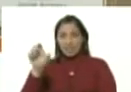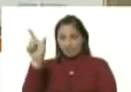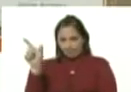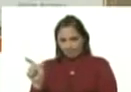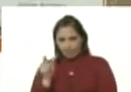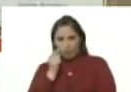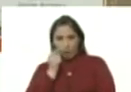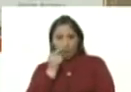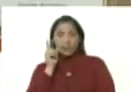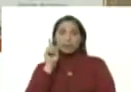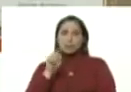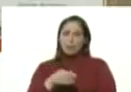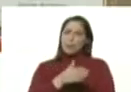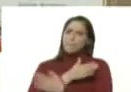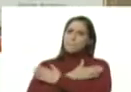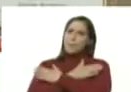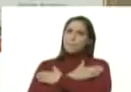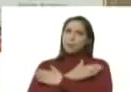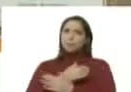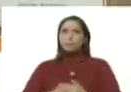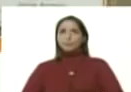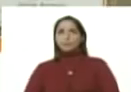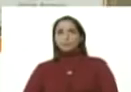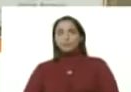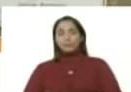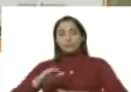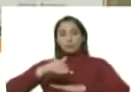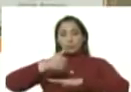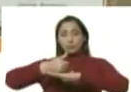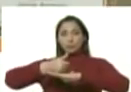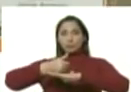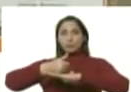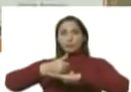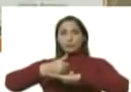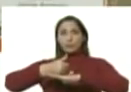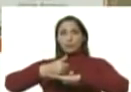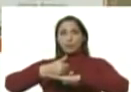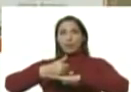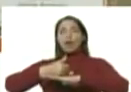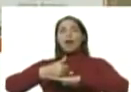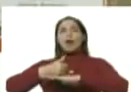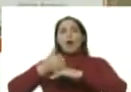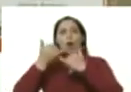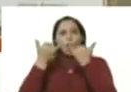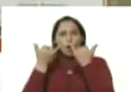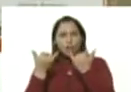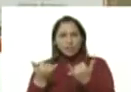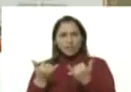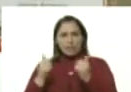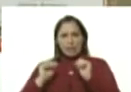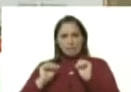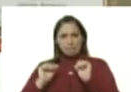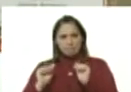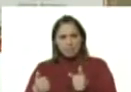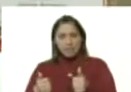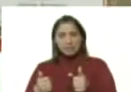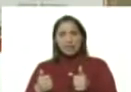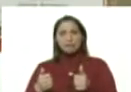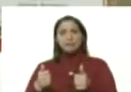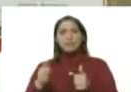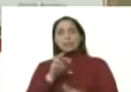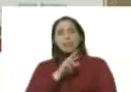tuvimos la oportunidad de felicitar al director ejecutivo entrante de la República Popular China,